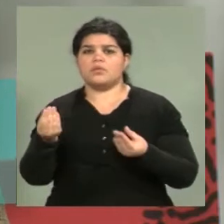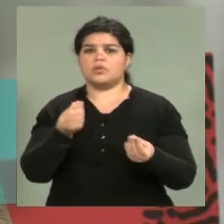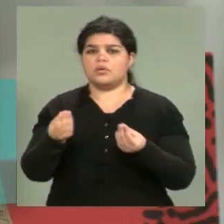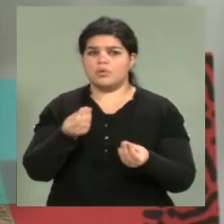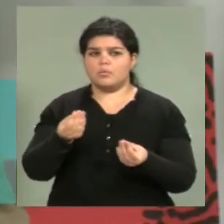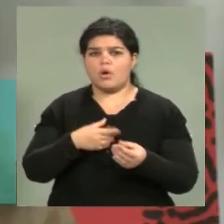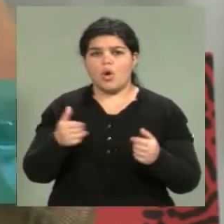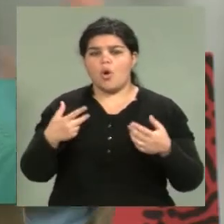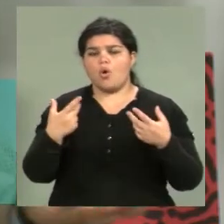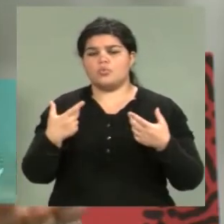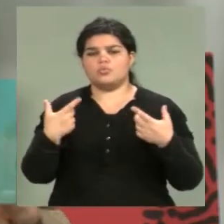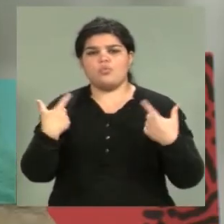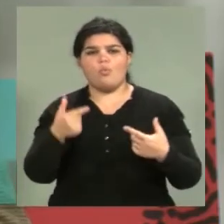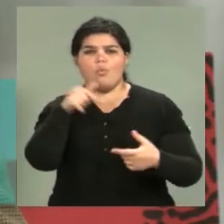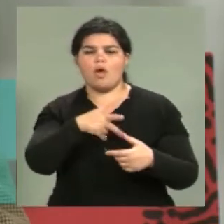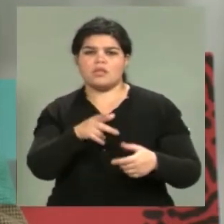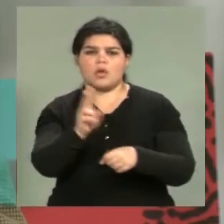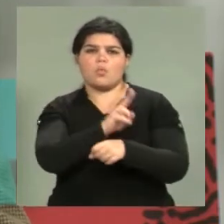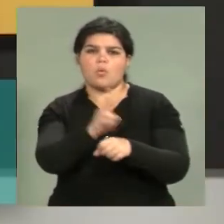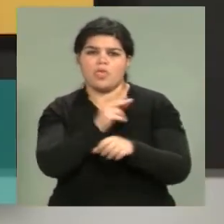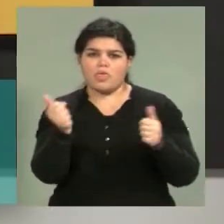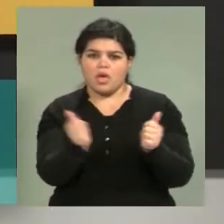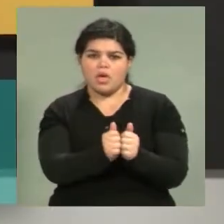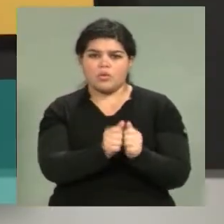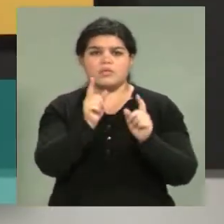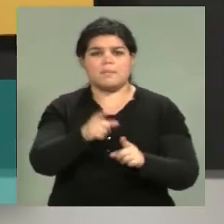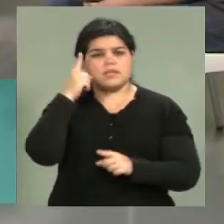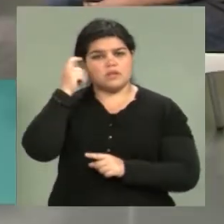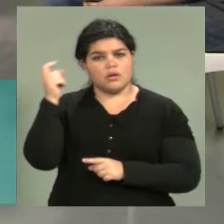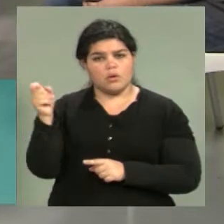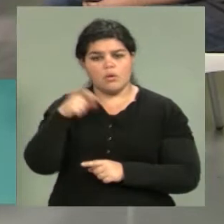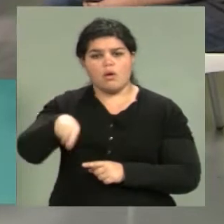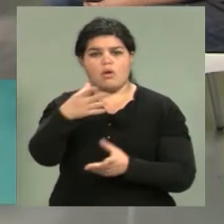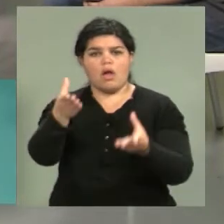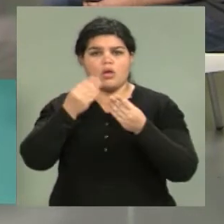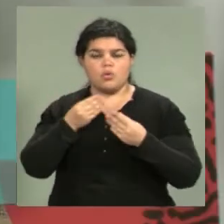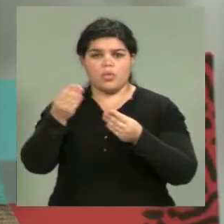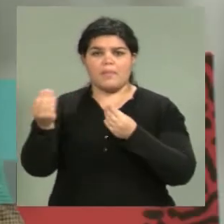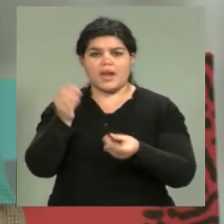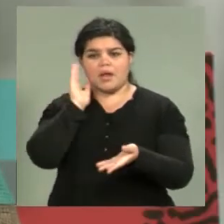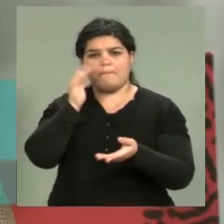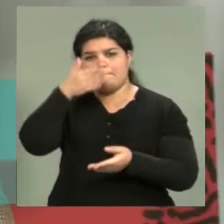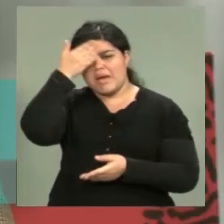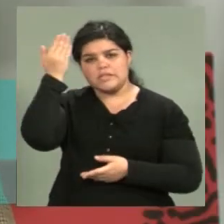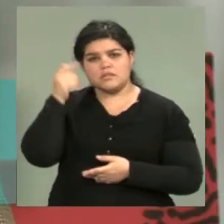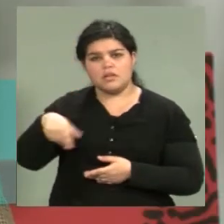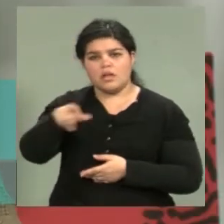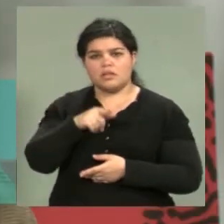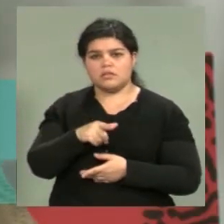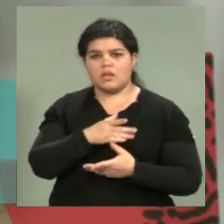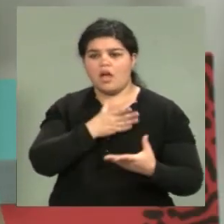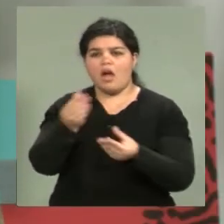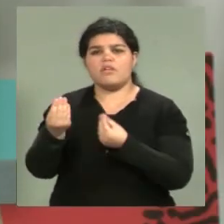tenemos cuidados paliativos, tenemos psicólogos que nos ayudan y nos colaboran con los pacientes para poder